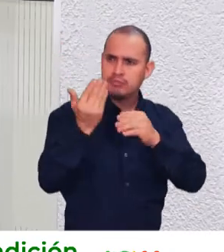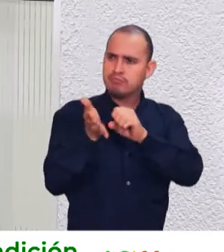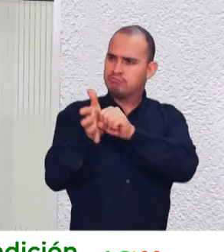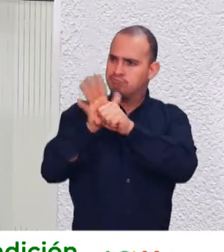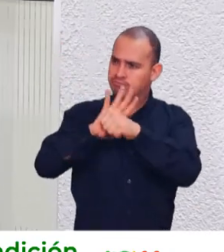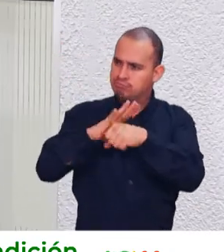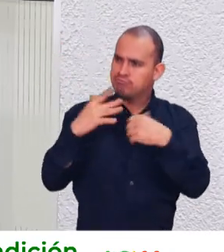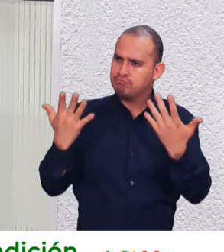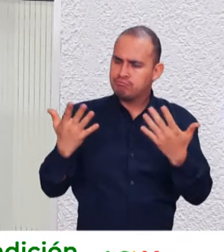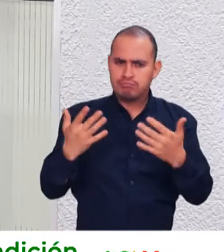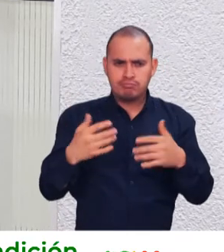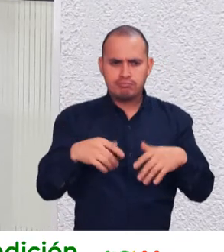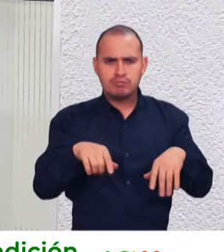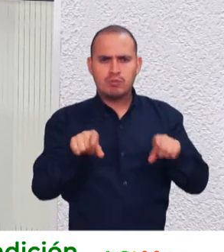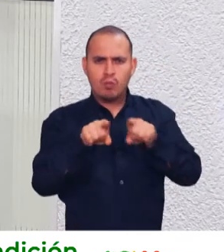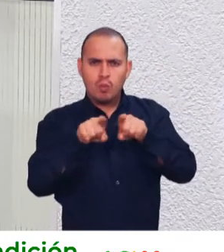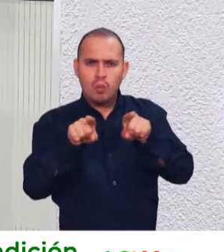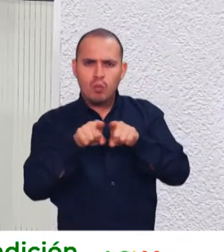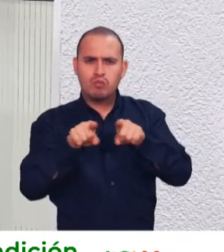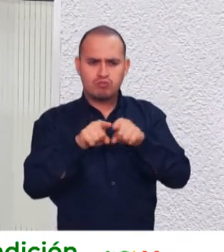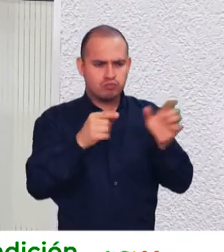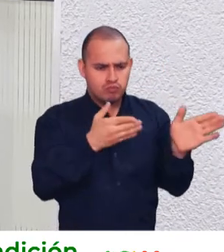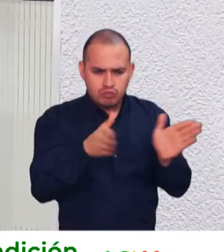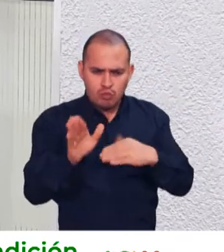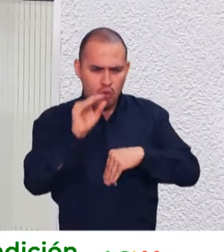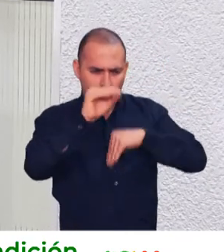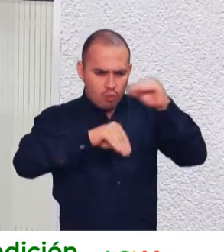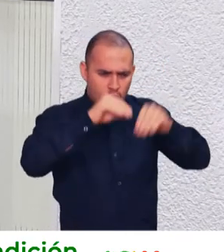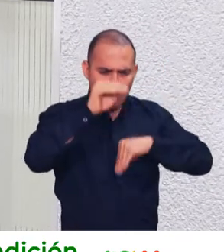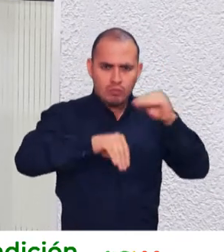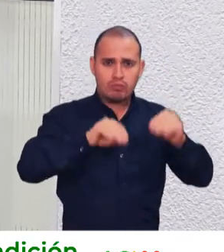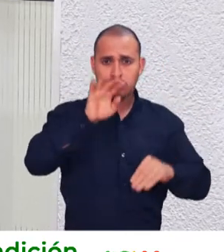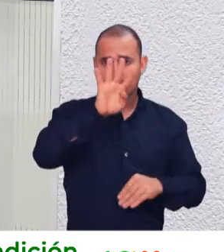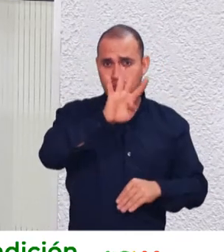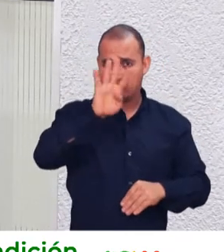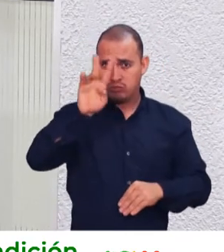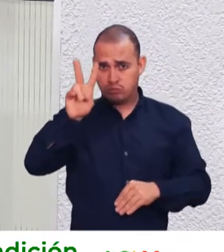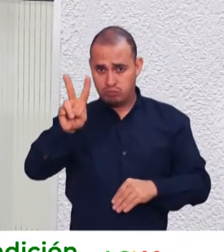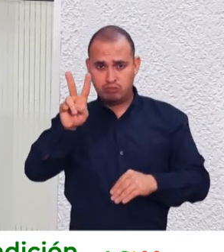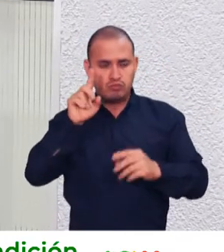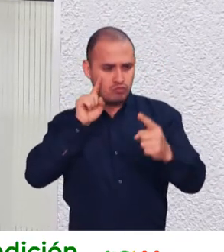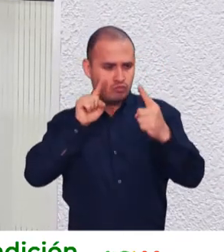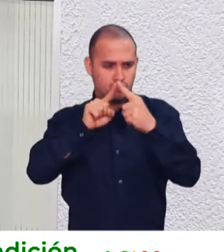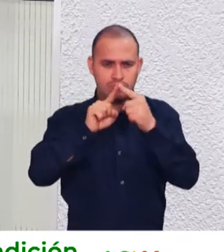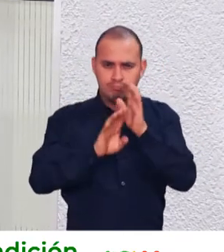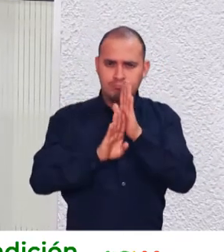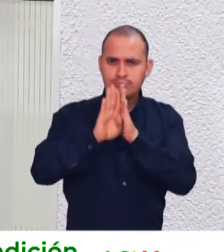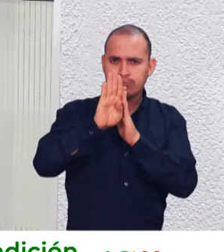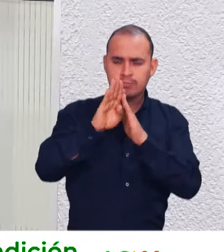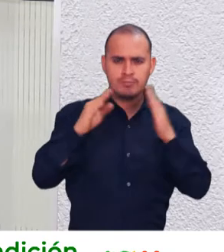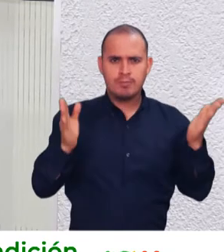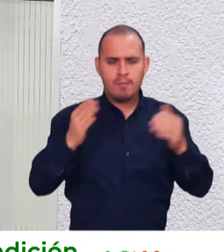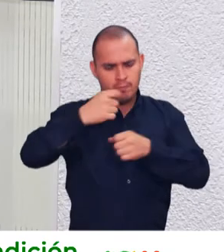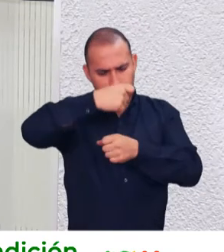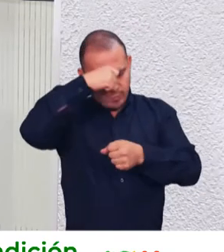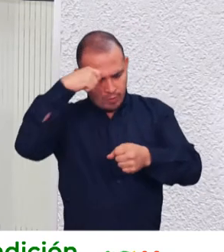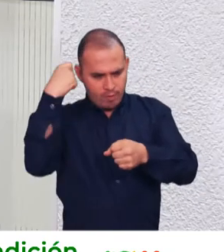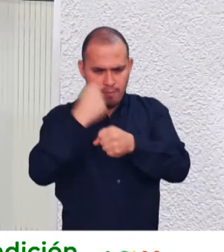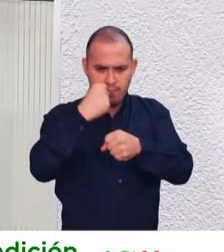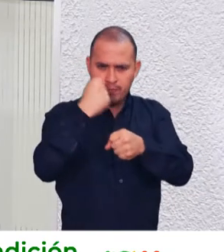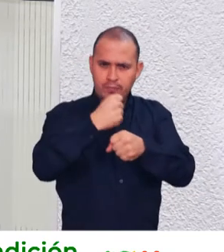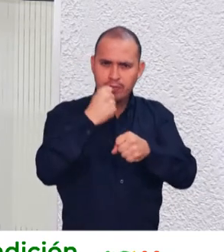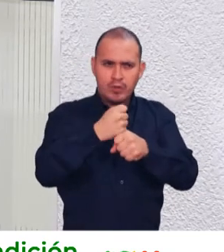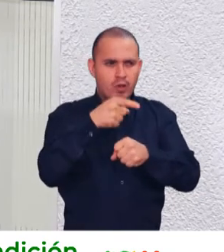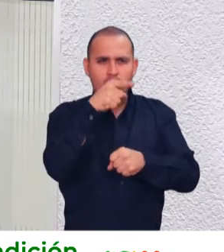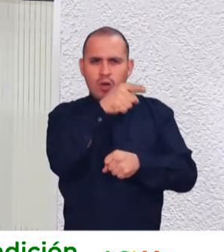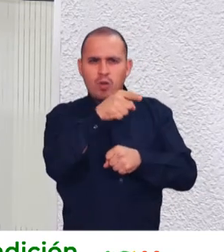pandemia. Tuvimos la posibilidad en la formulación de nuestro plan de desarrollo 42 Motivos para Avanzar de trabajar en un componente muy